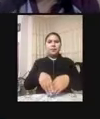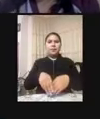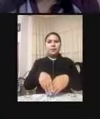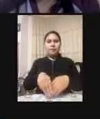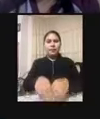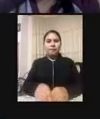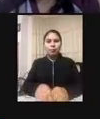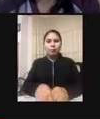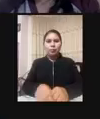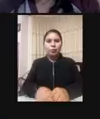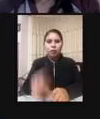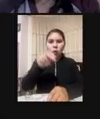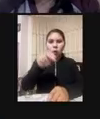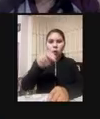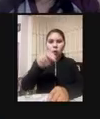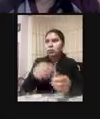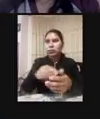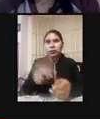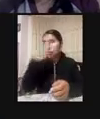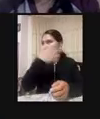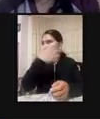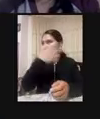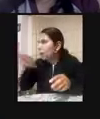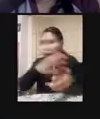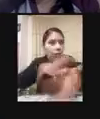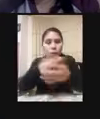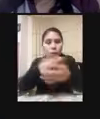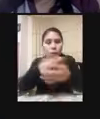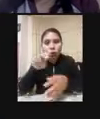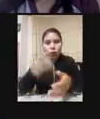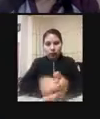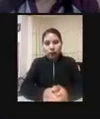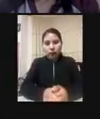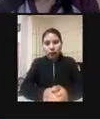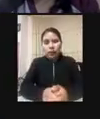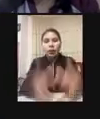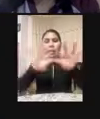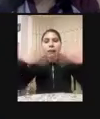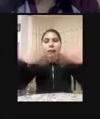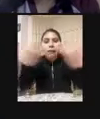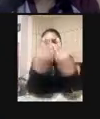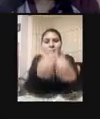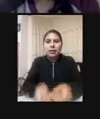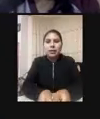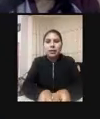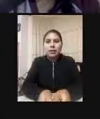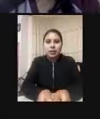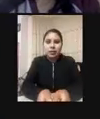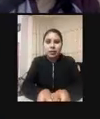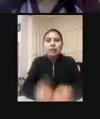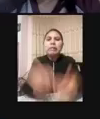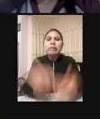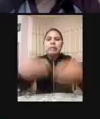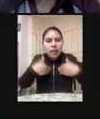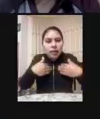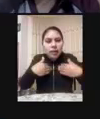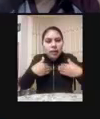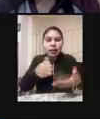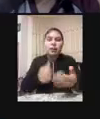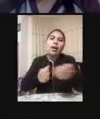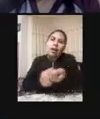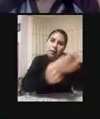distracción. Ella tiene que entender que junto con la familia, y es por eso que la familia es coterapeuta en este asunto, de que todos nos sentamos